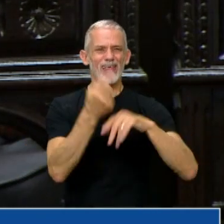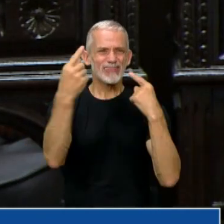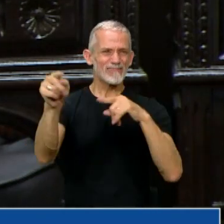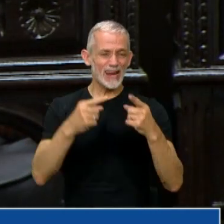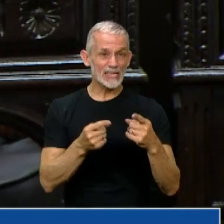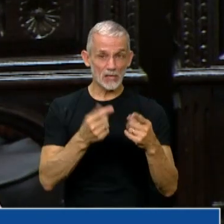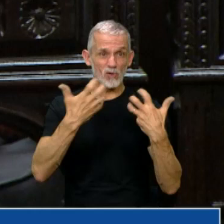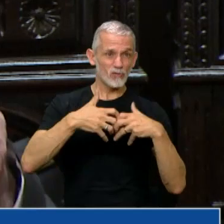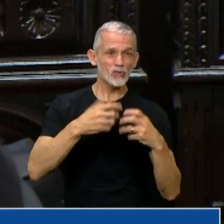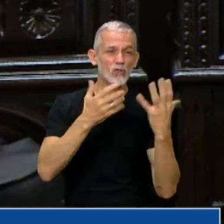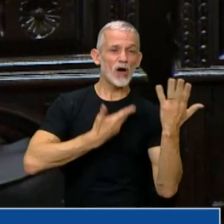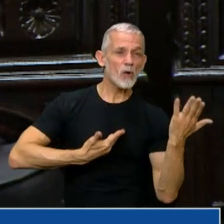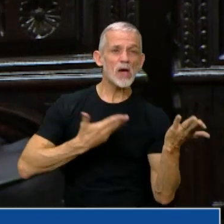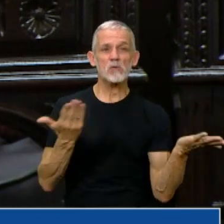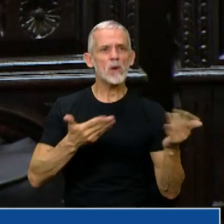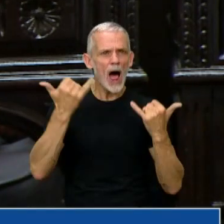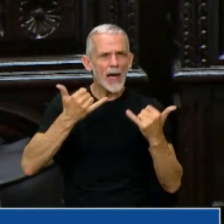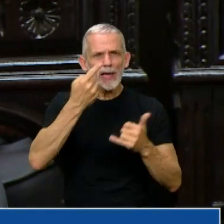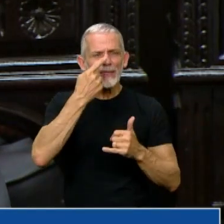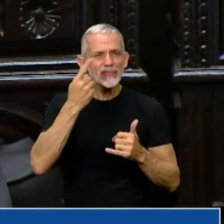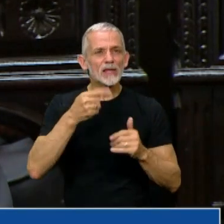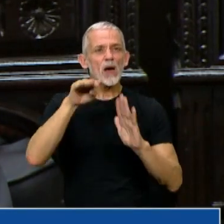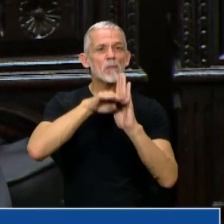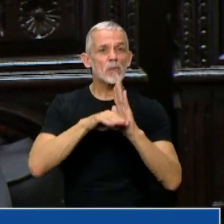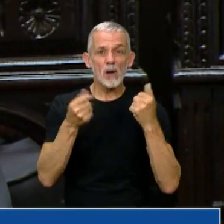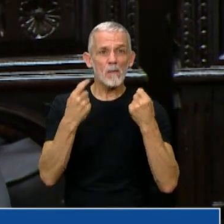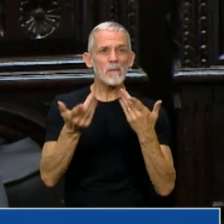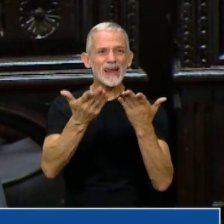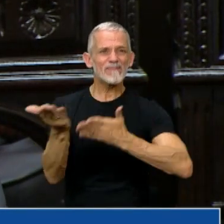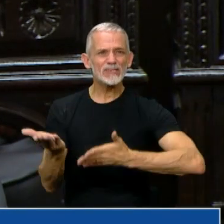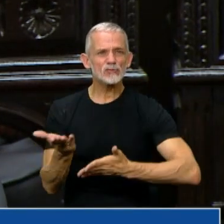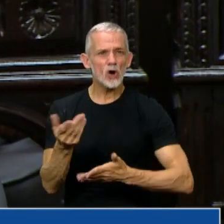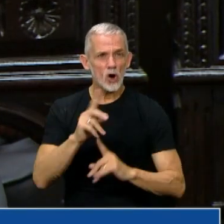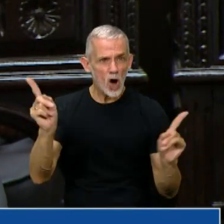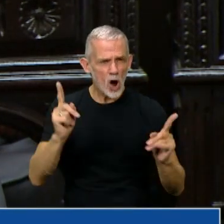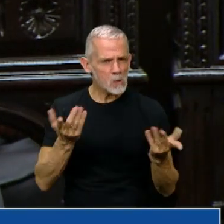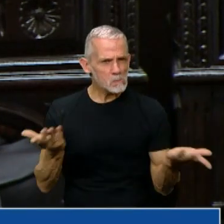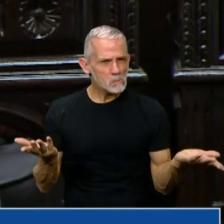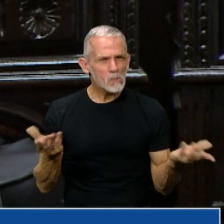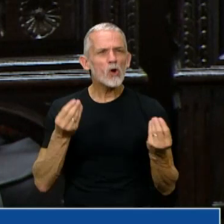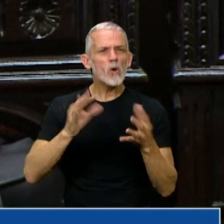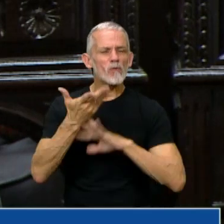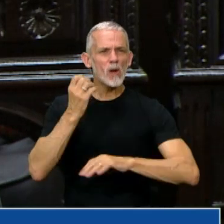distintos en la función de gobierno no tenemos que tomar medidas que beneficien a la gente?